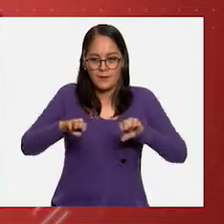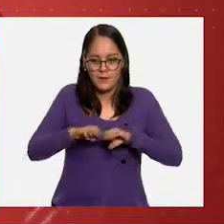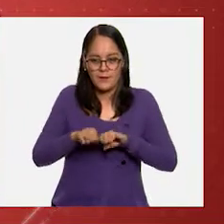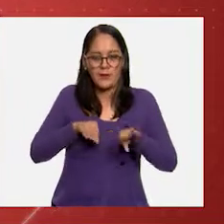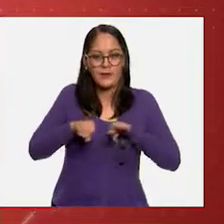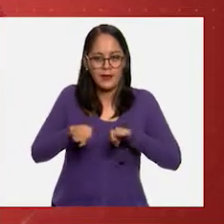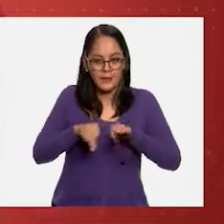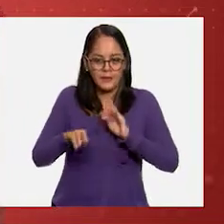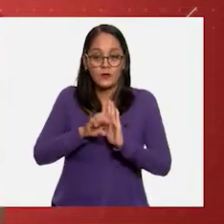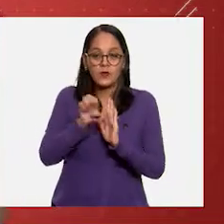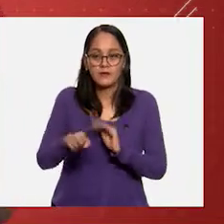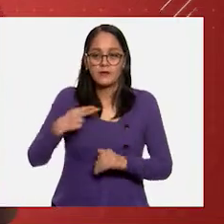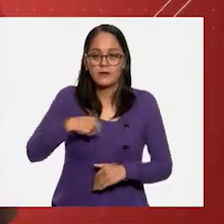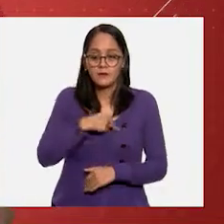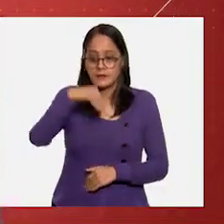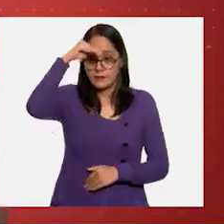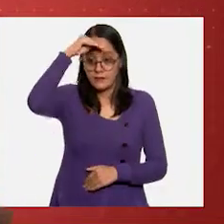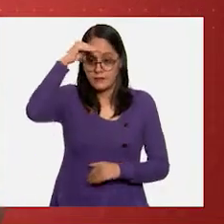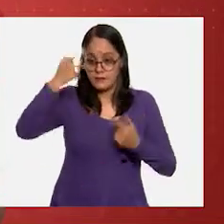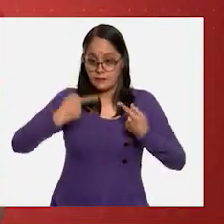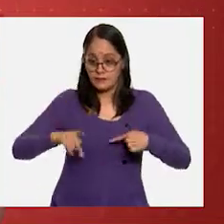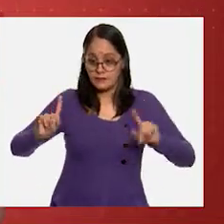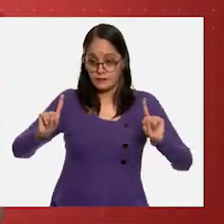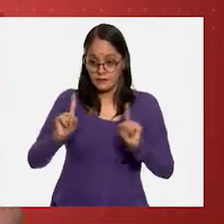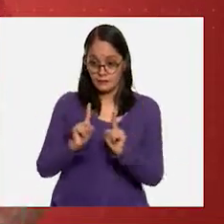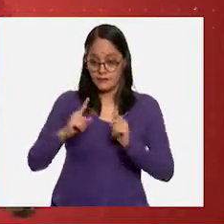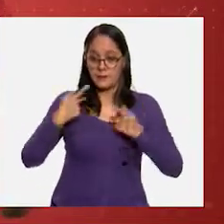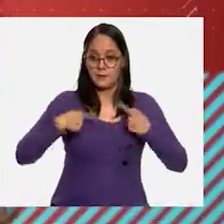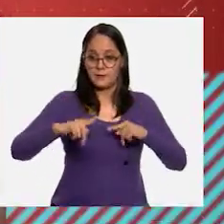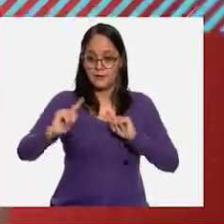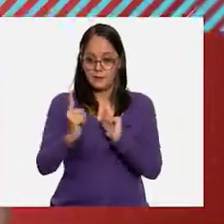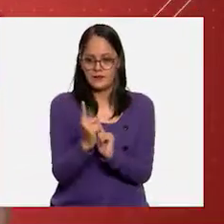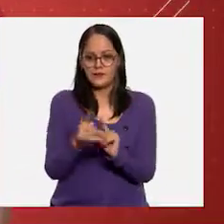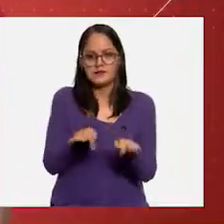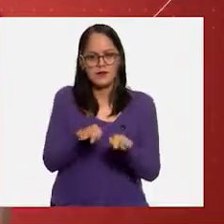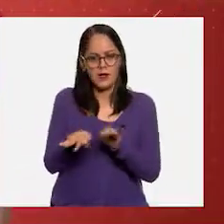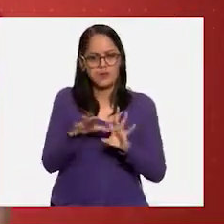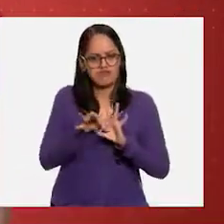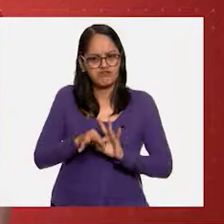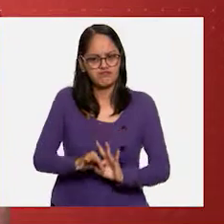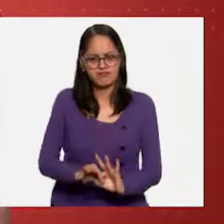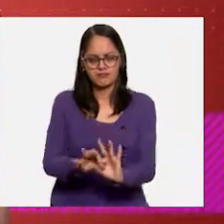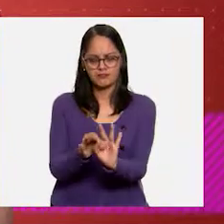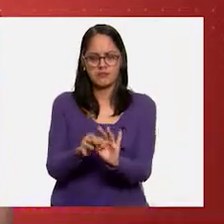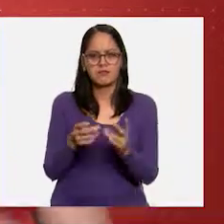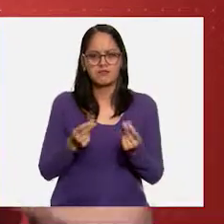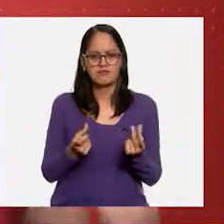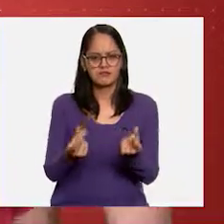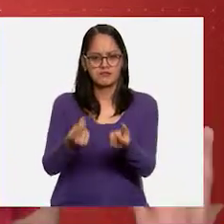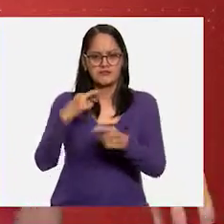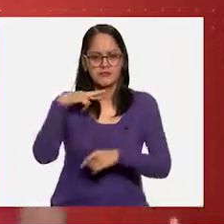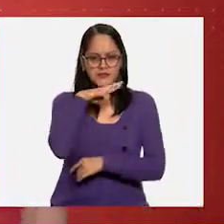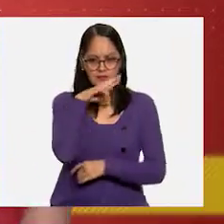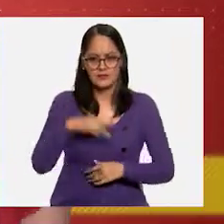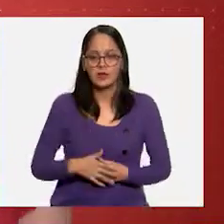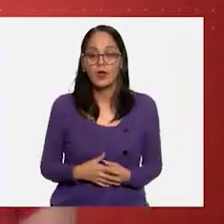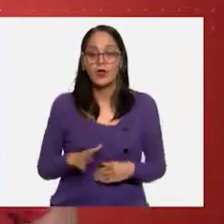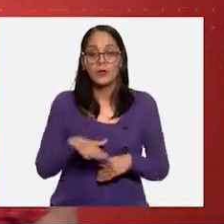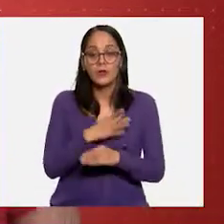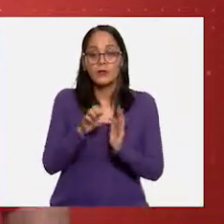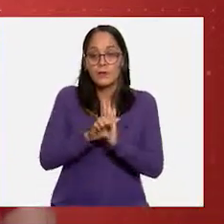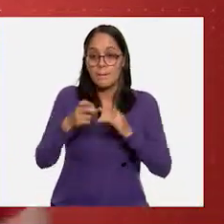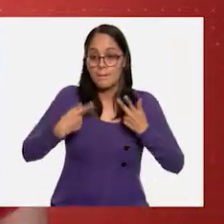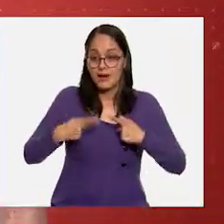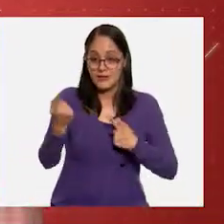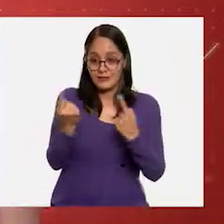a comprender que al trabajar con más personas en sincronía, podemos cumplir con rapidez una tarea. Contar con muchas personas